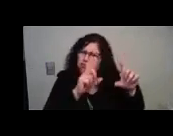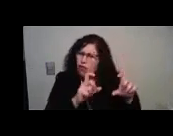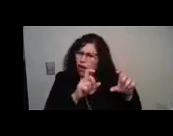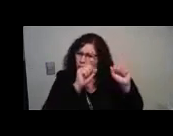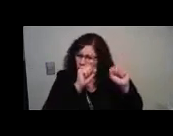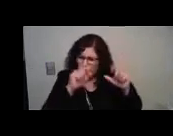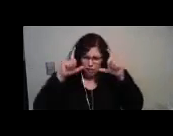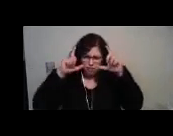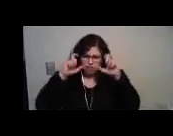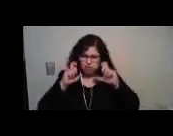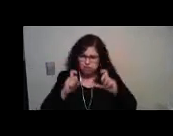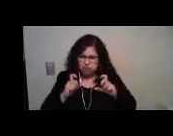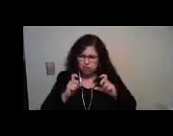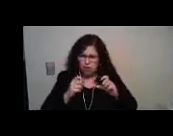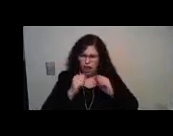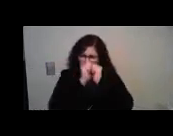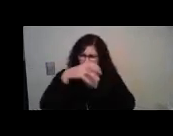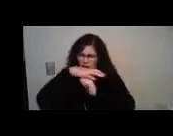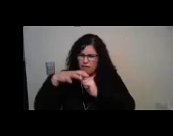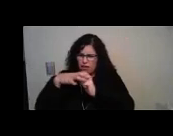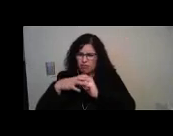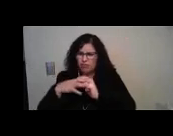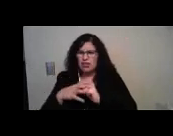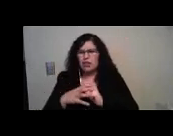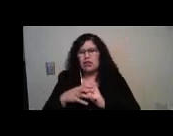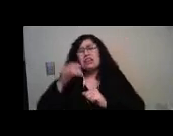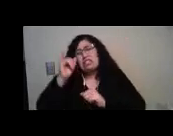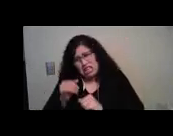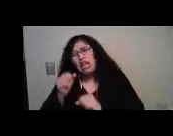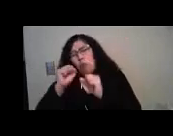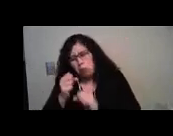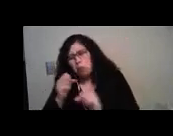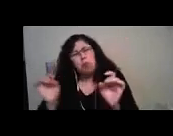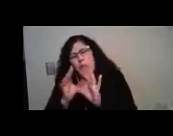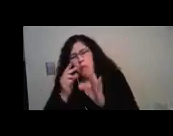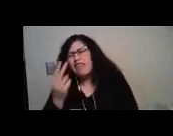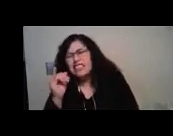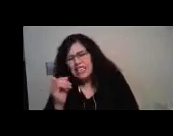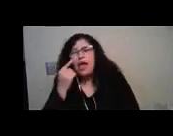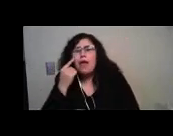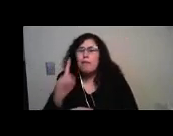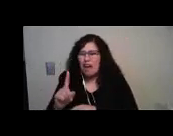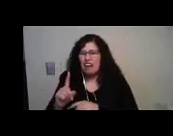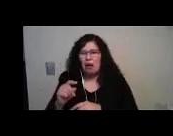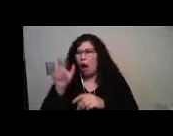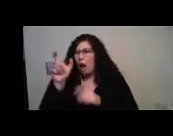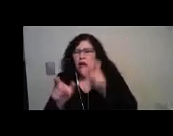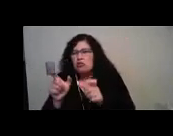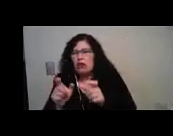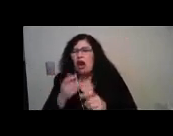imagenológico del cerebro si no tiene síntomas, ¿ya? Uh-huh. Entonces, si no pasa eso, es